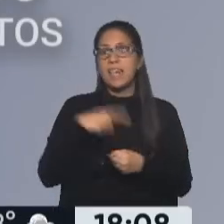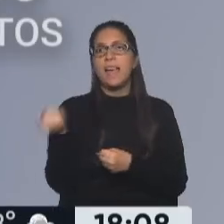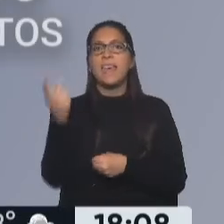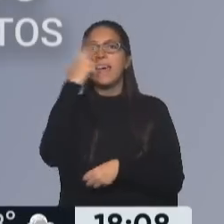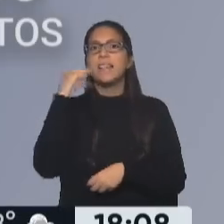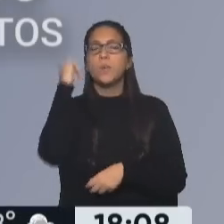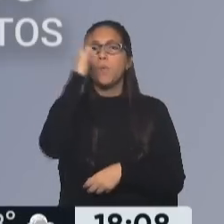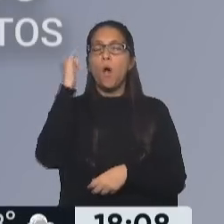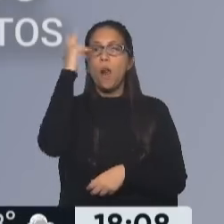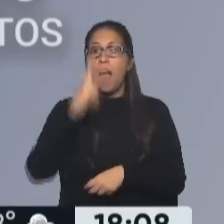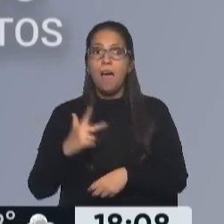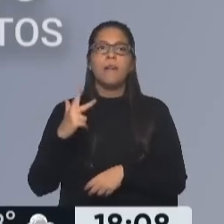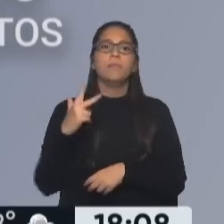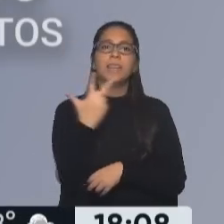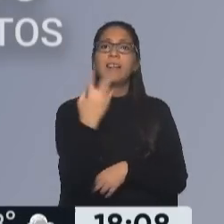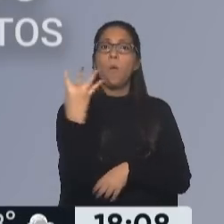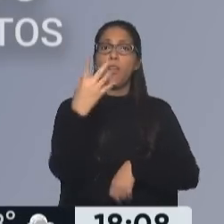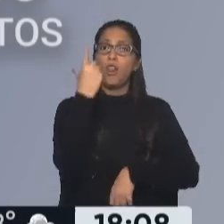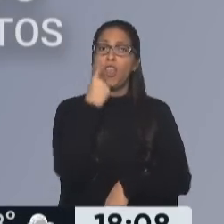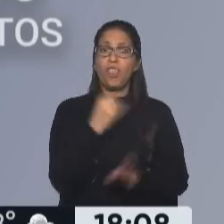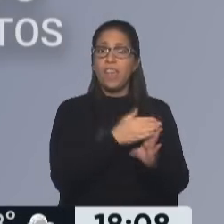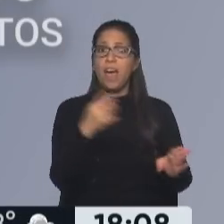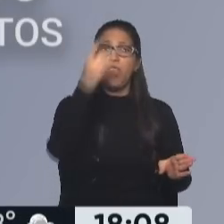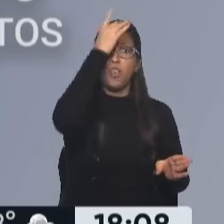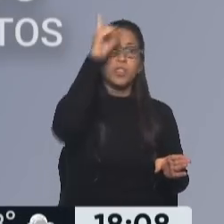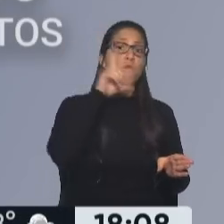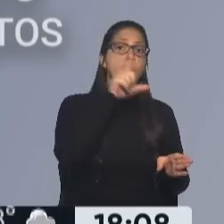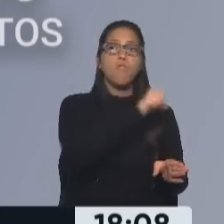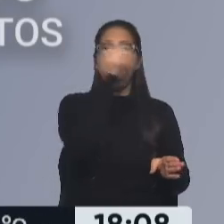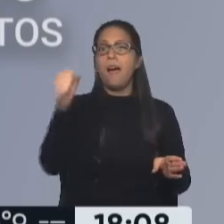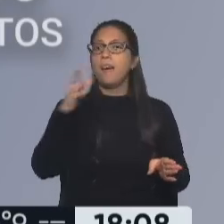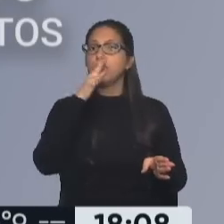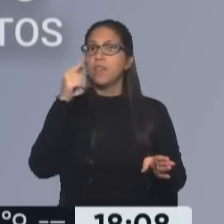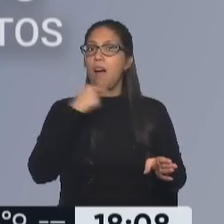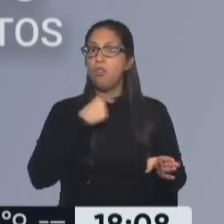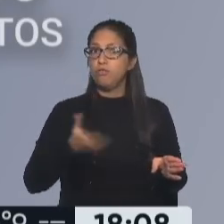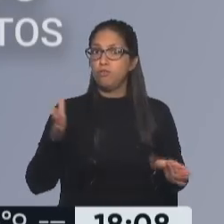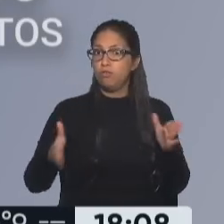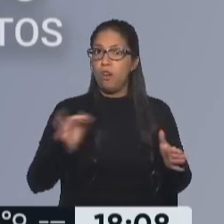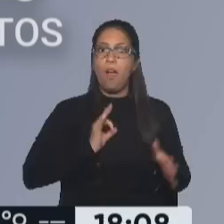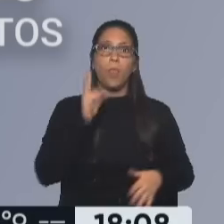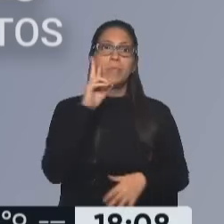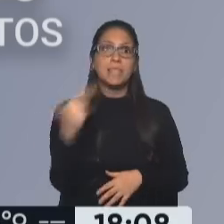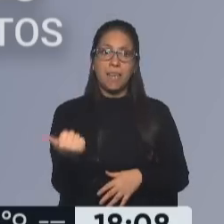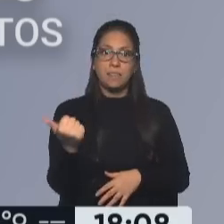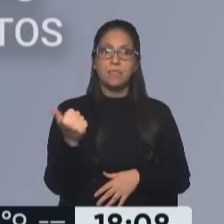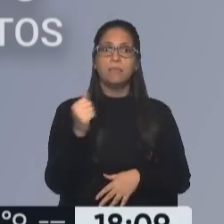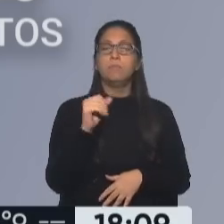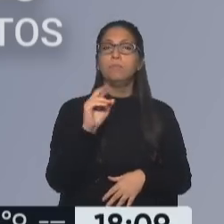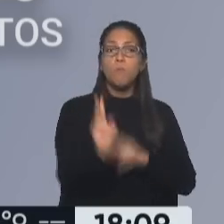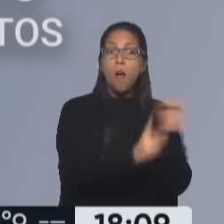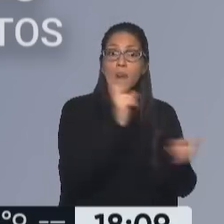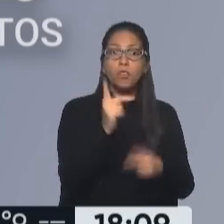Hezbollah, duración 34 días del 12 de julio al 14 de agosto del año 2006. Bajas israelíes,